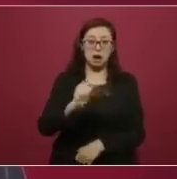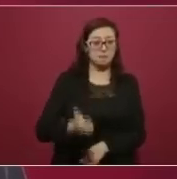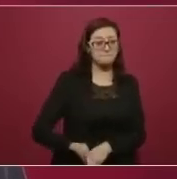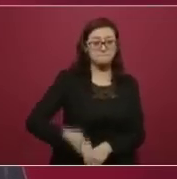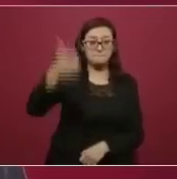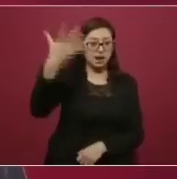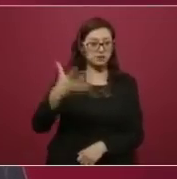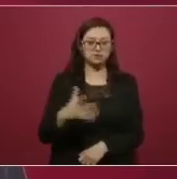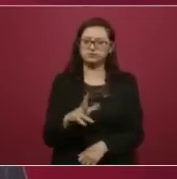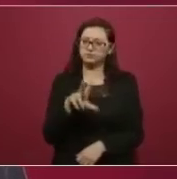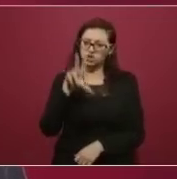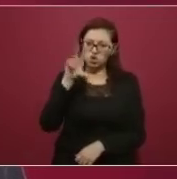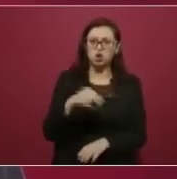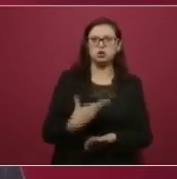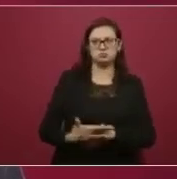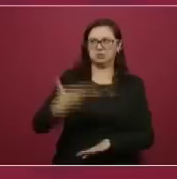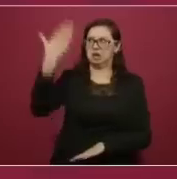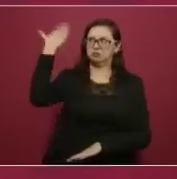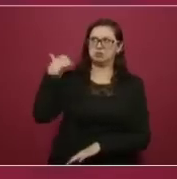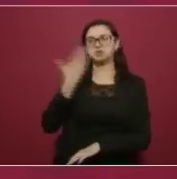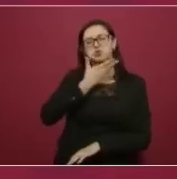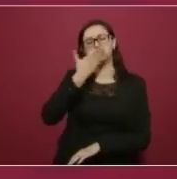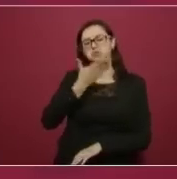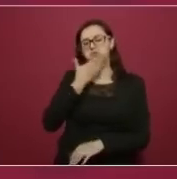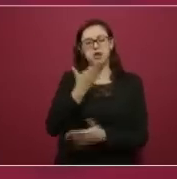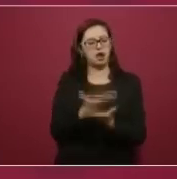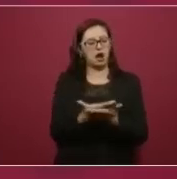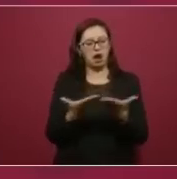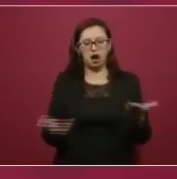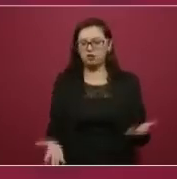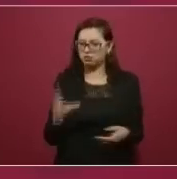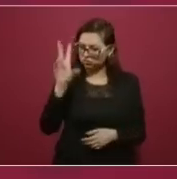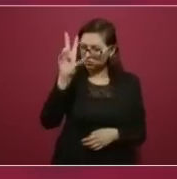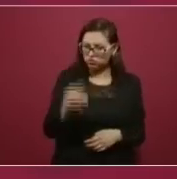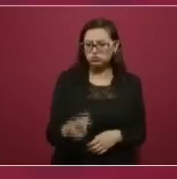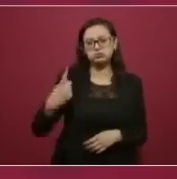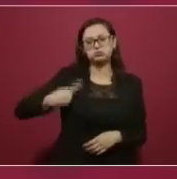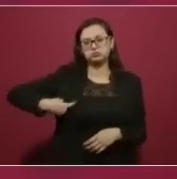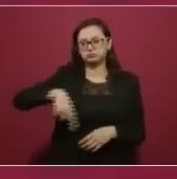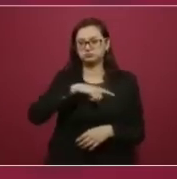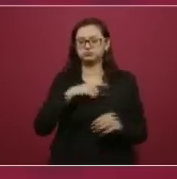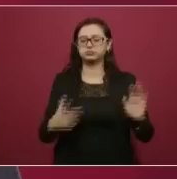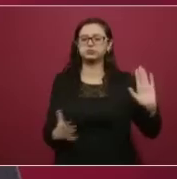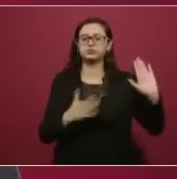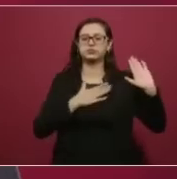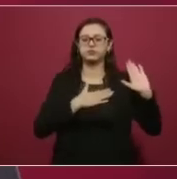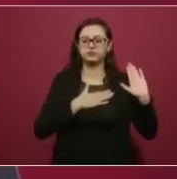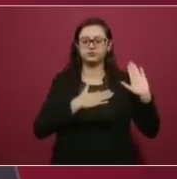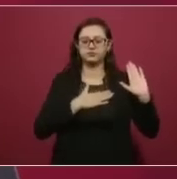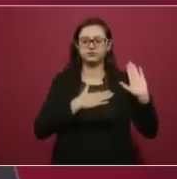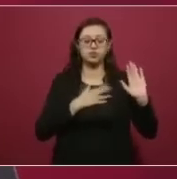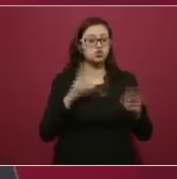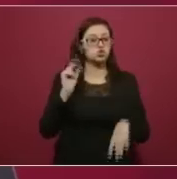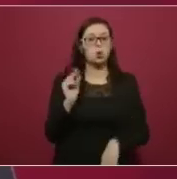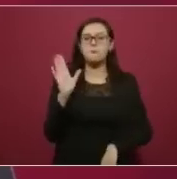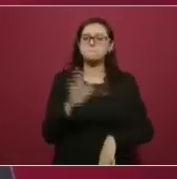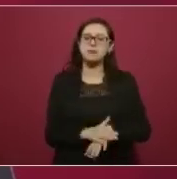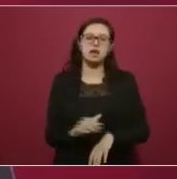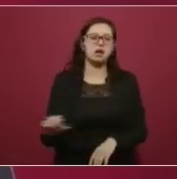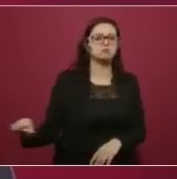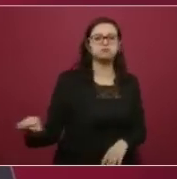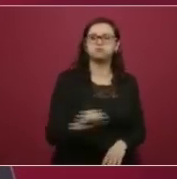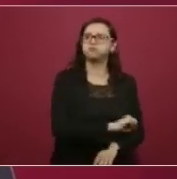como sucedía anteriormente, porque es un compromiso que hicimos. No aumentos